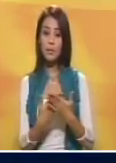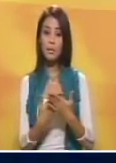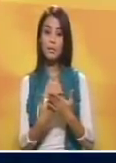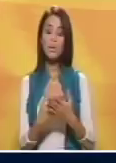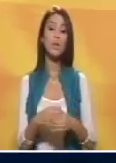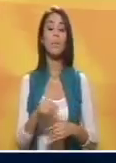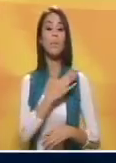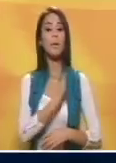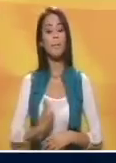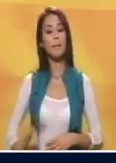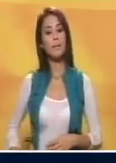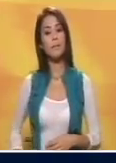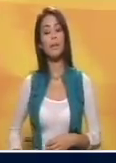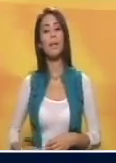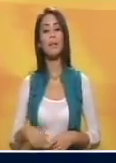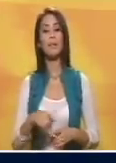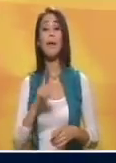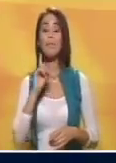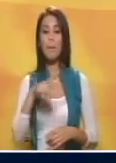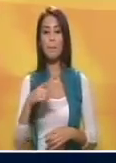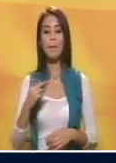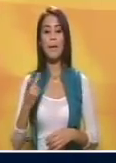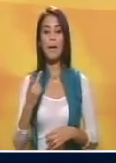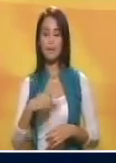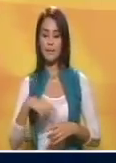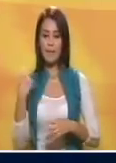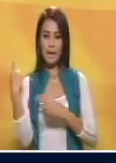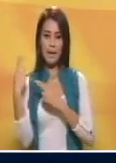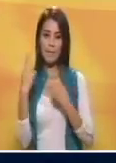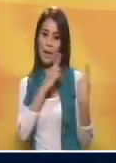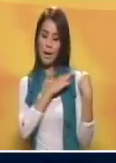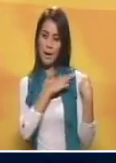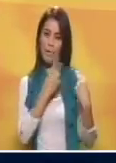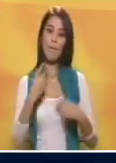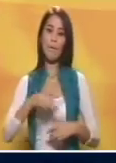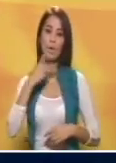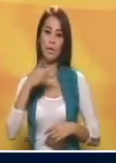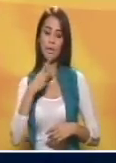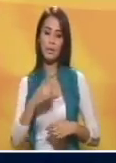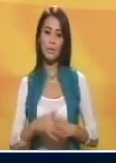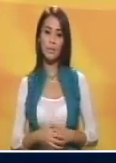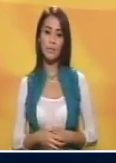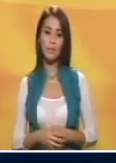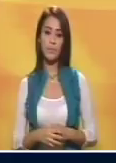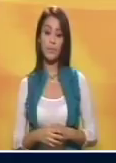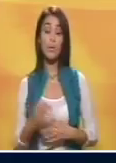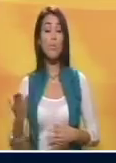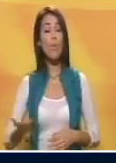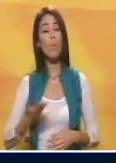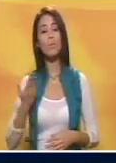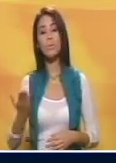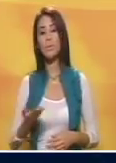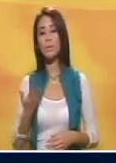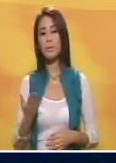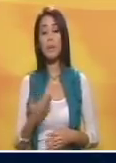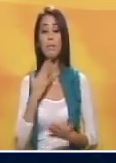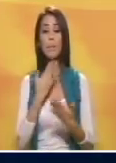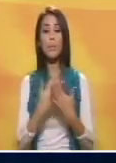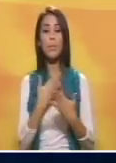de Estado como por el jefe político de la Asamblea Nacional Constituyente, se lleven adelante y se lleven a cabo. Muy importante fueron estas